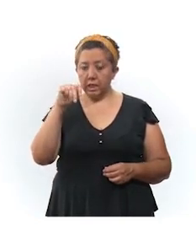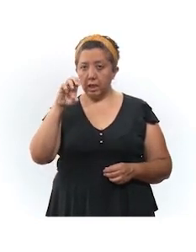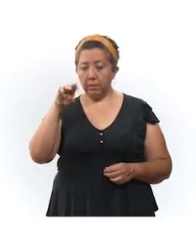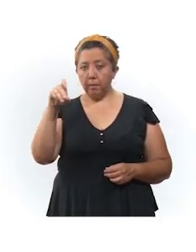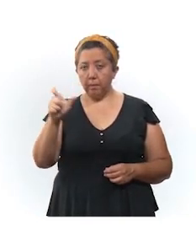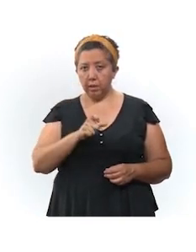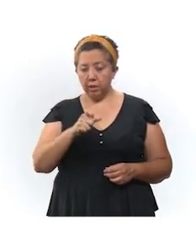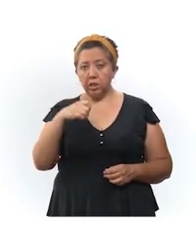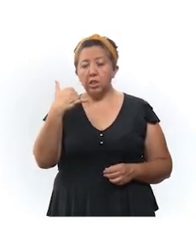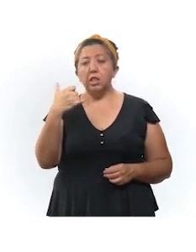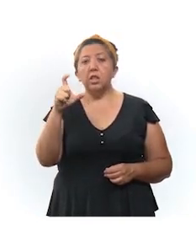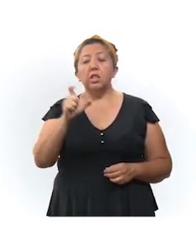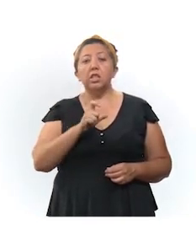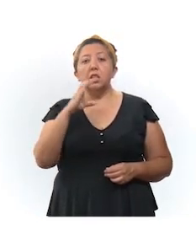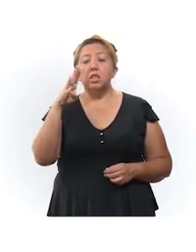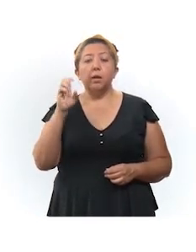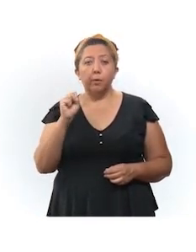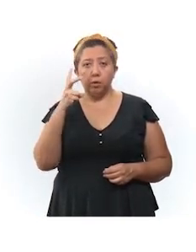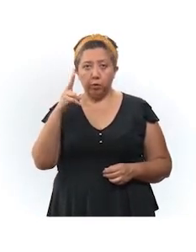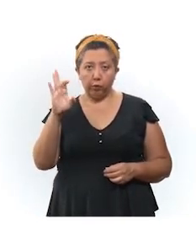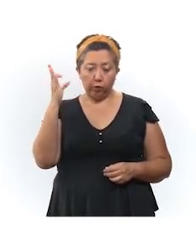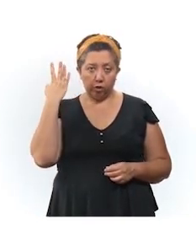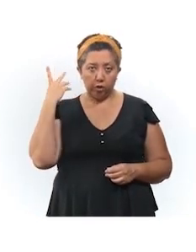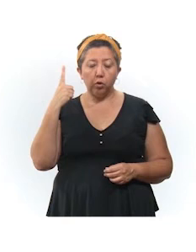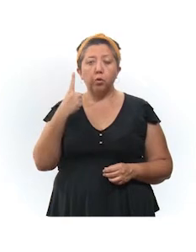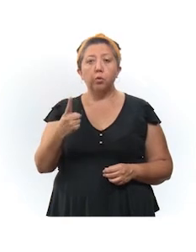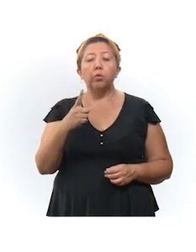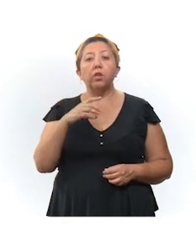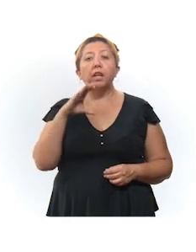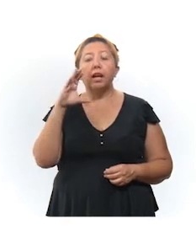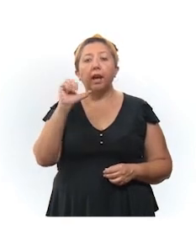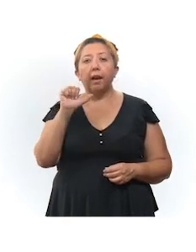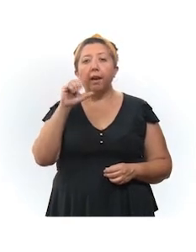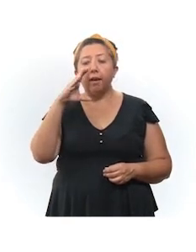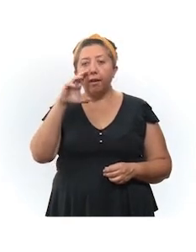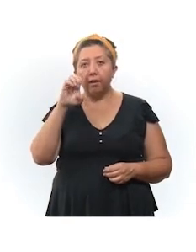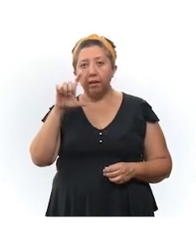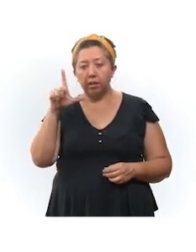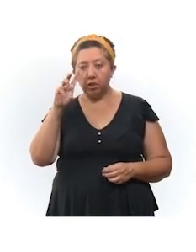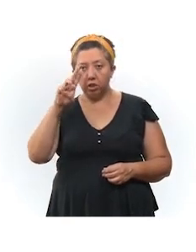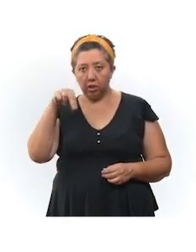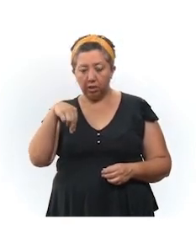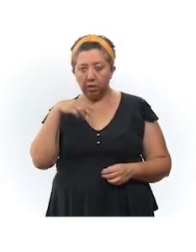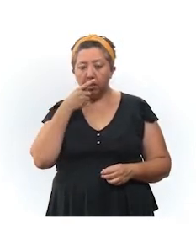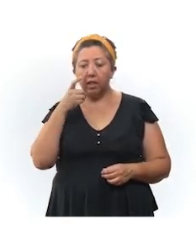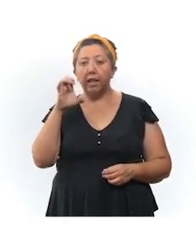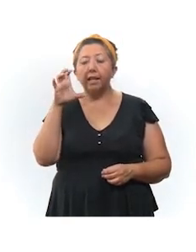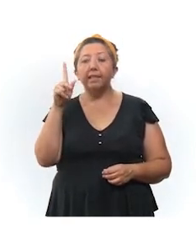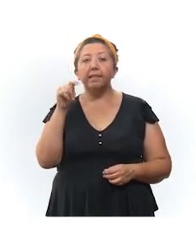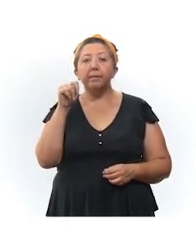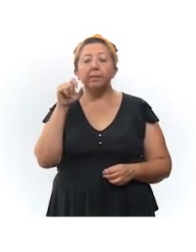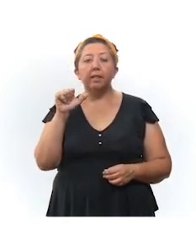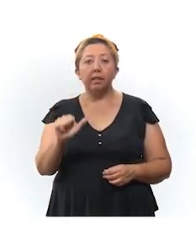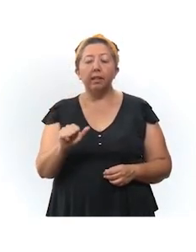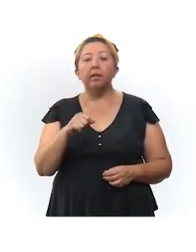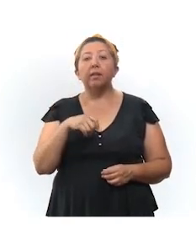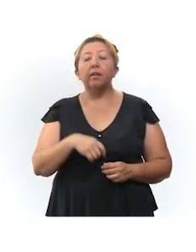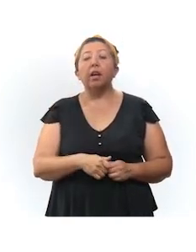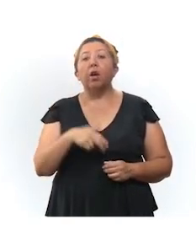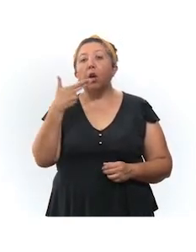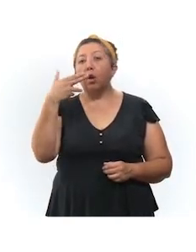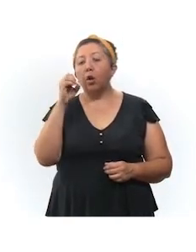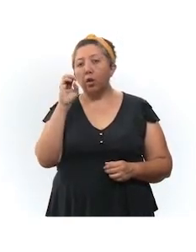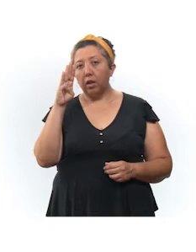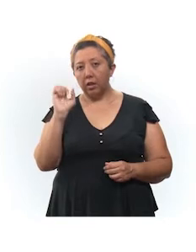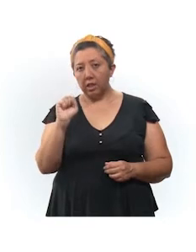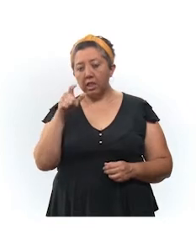Temax y Yaxcabá y 2 foráneos, y 1 en Cacalchen, Chichimilá, Espita, Jocabá,